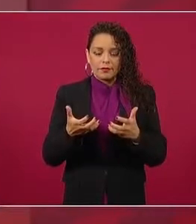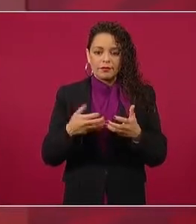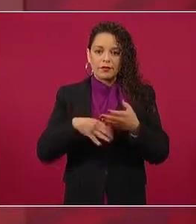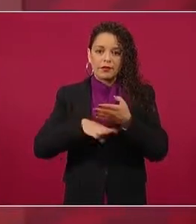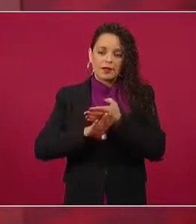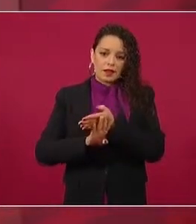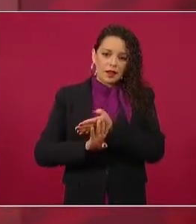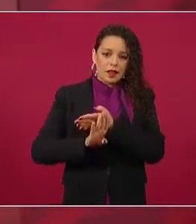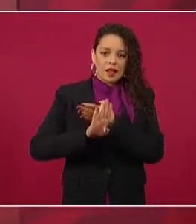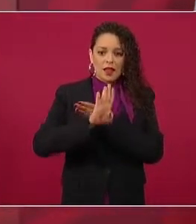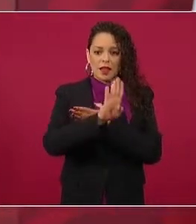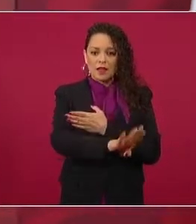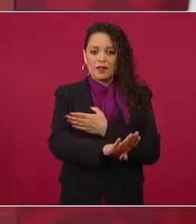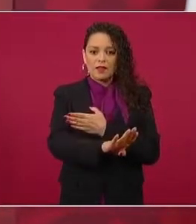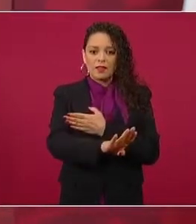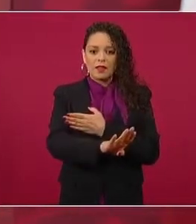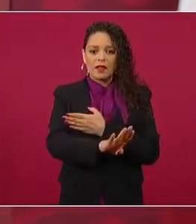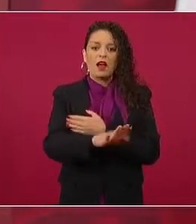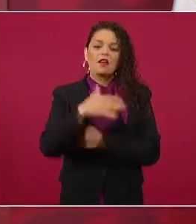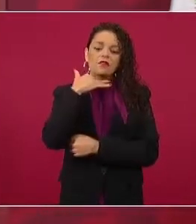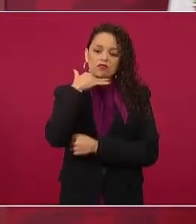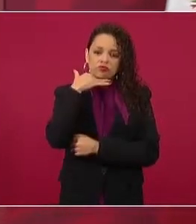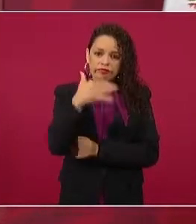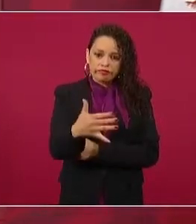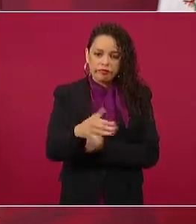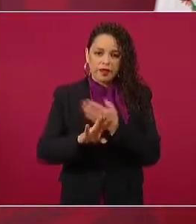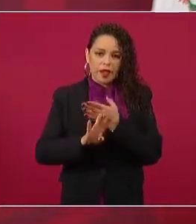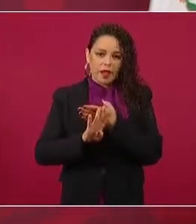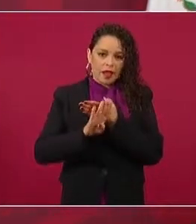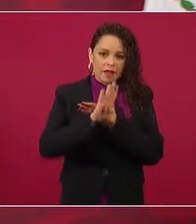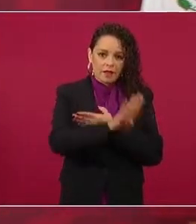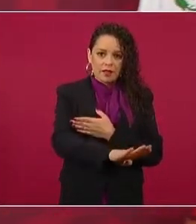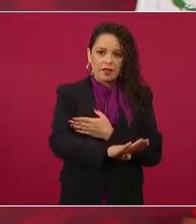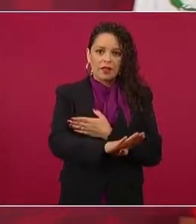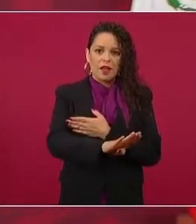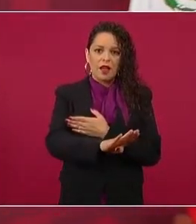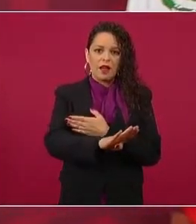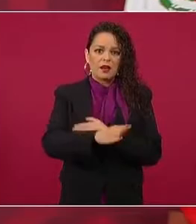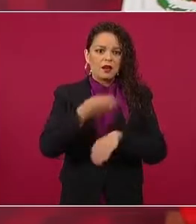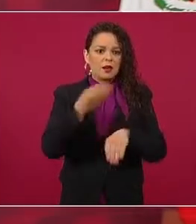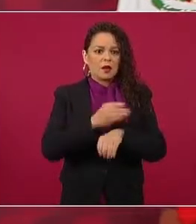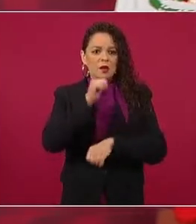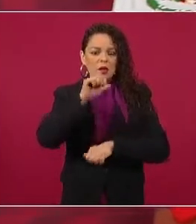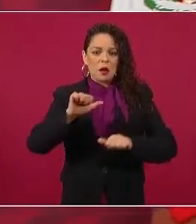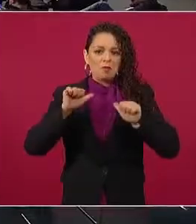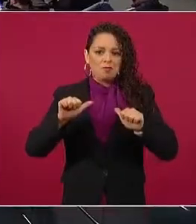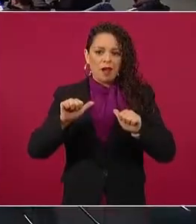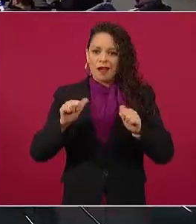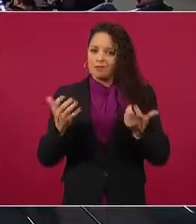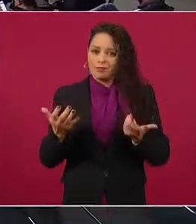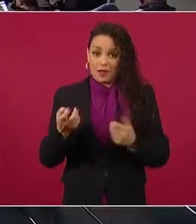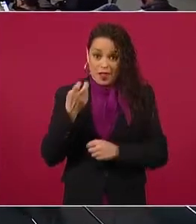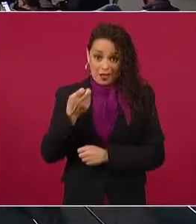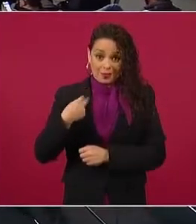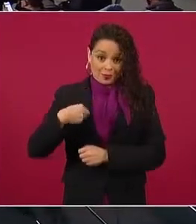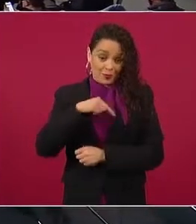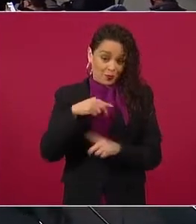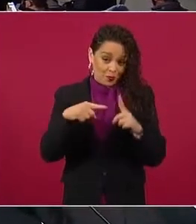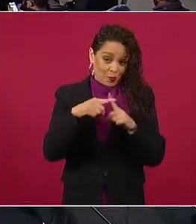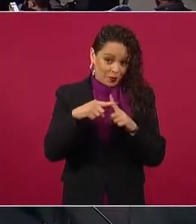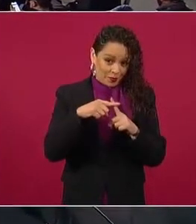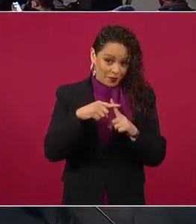evitando corrupción y evitando impunidad. Esa es una ventaja que tenemos. La